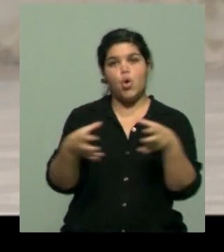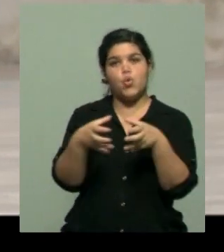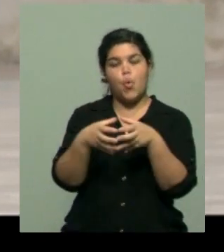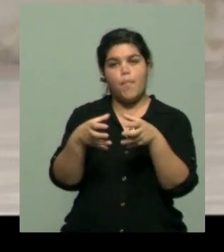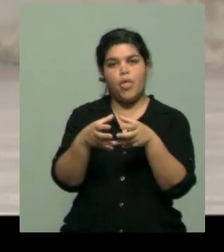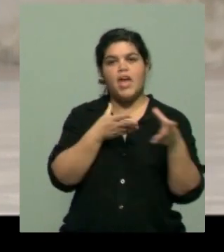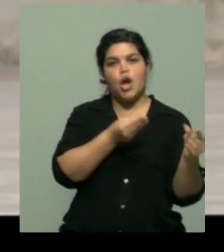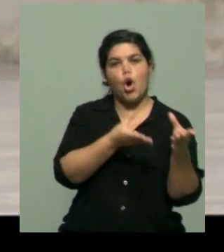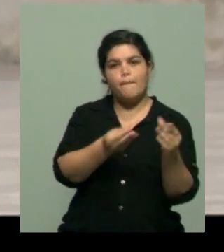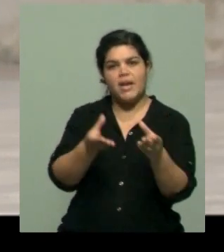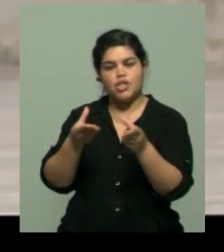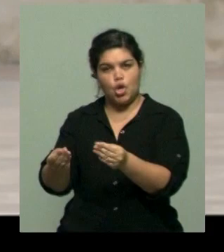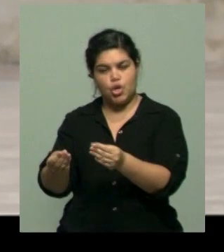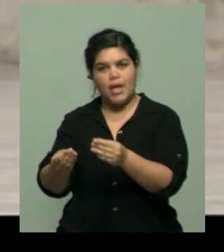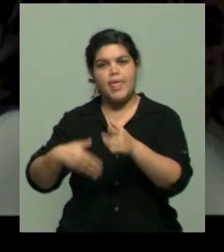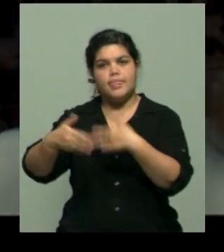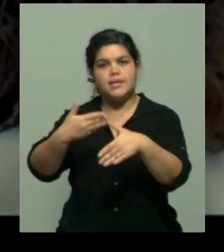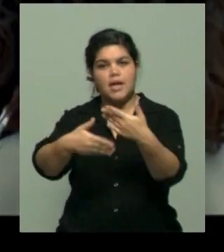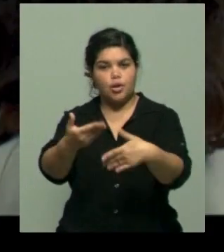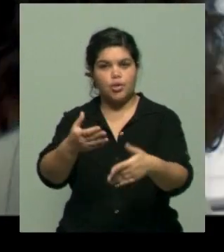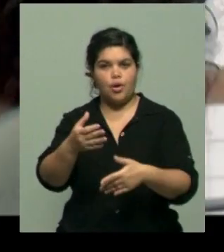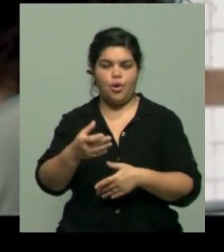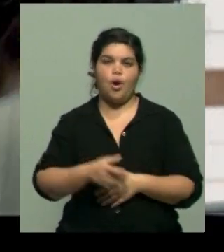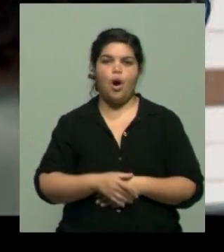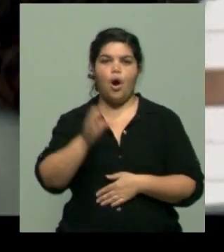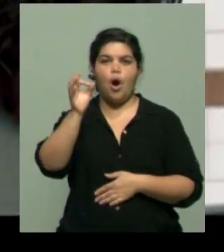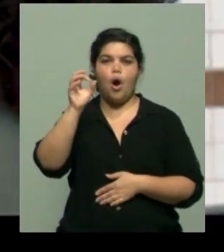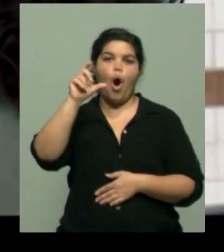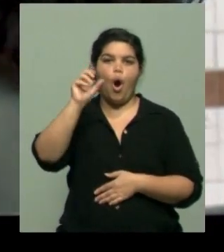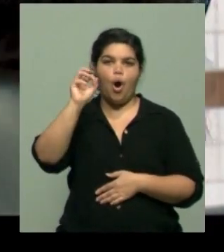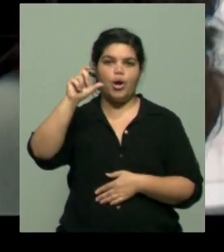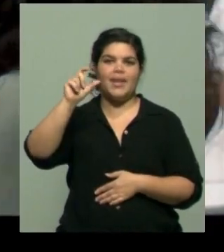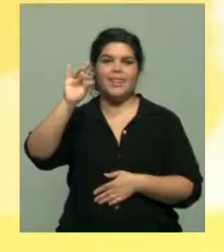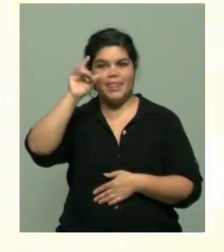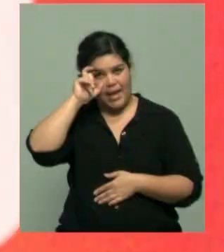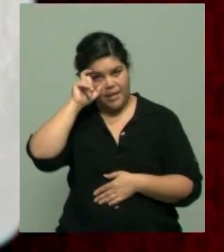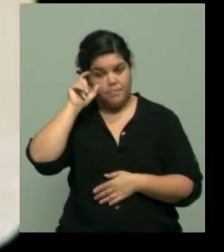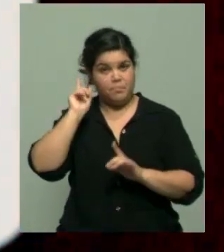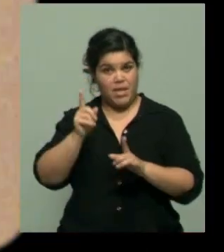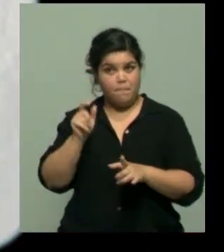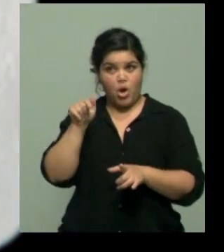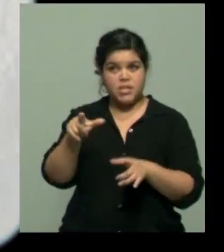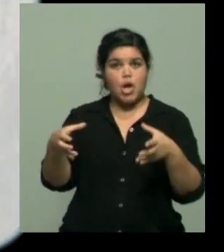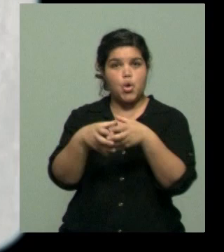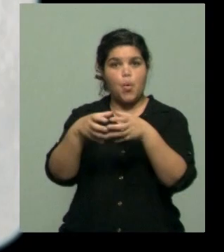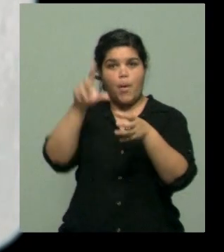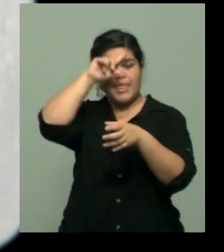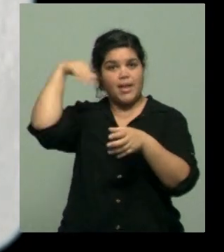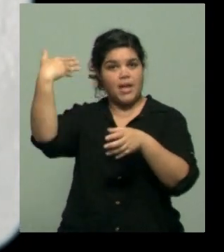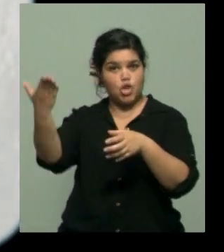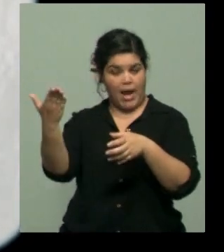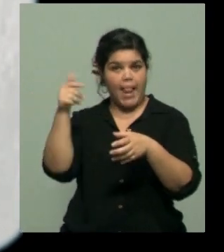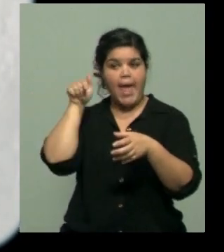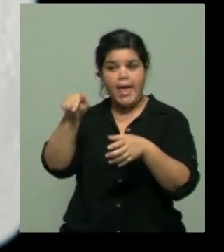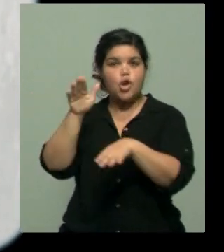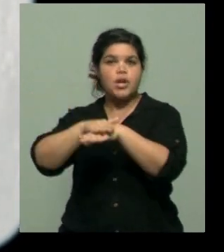de Cooperación y el Desarrollo, la OCDE, ¿sí? Después, este organismo internacional en el cual